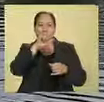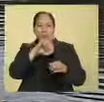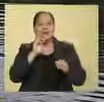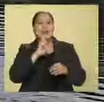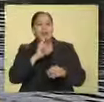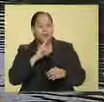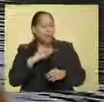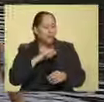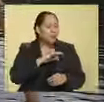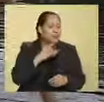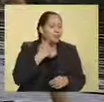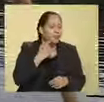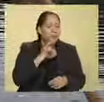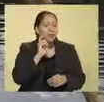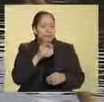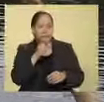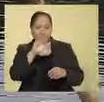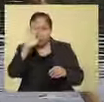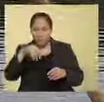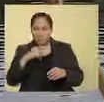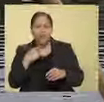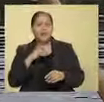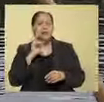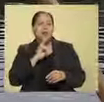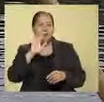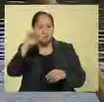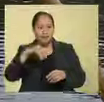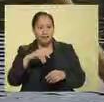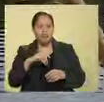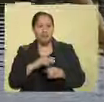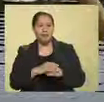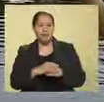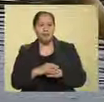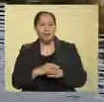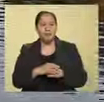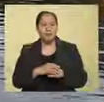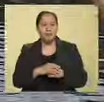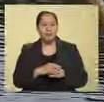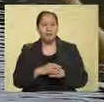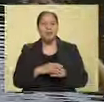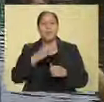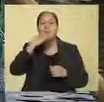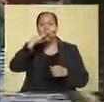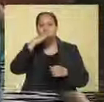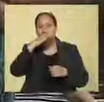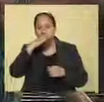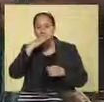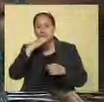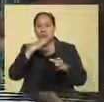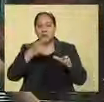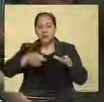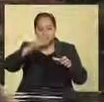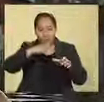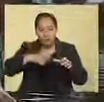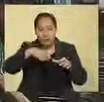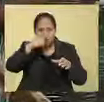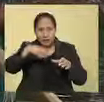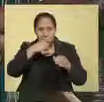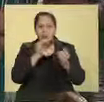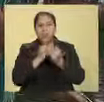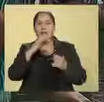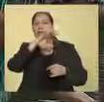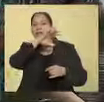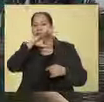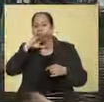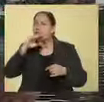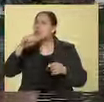déjame, me acerco. Vamos a acercarnos para que lo podamos escuchar mucho mejor. Elotes, esquites y... chayotes. ¿Cómo se